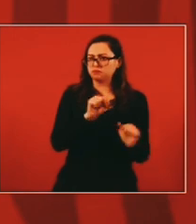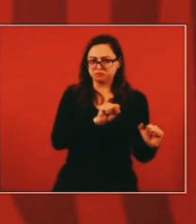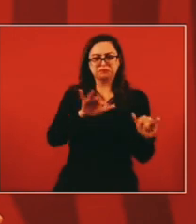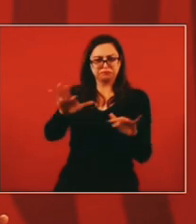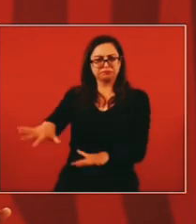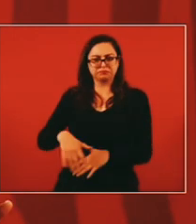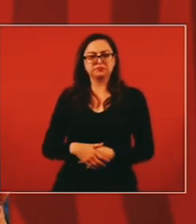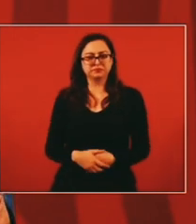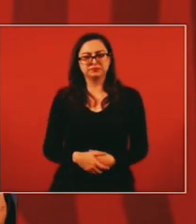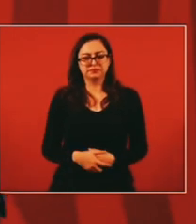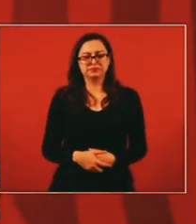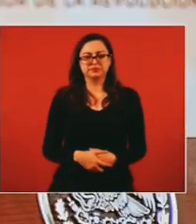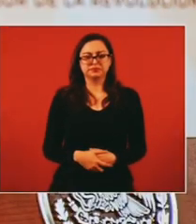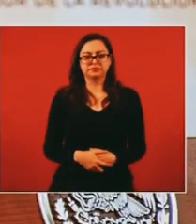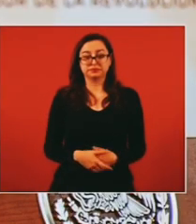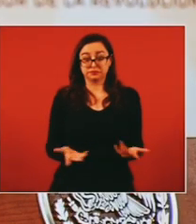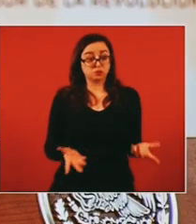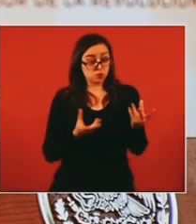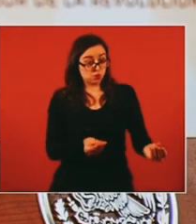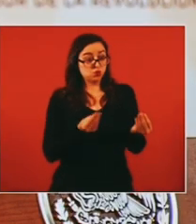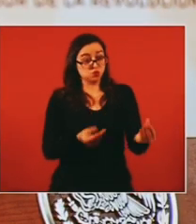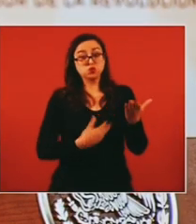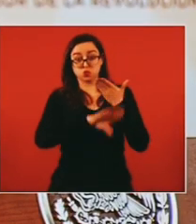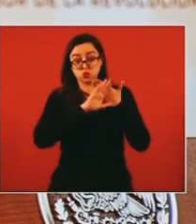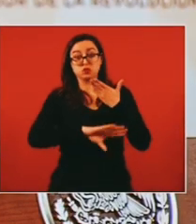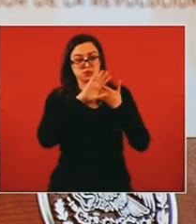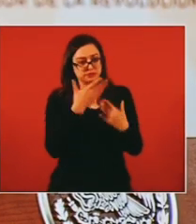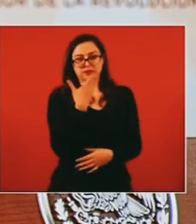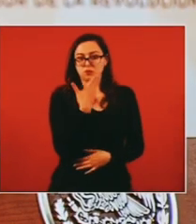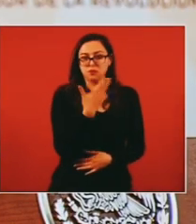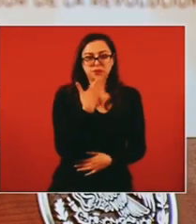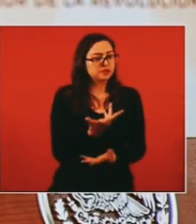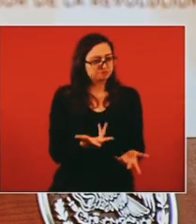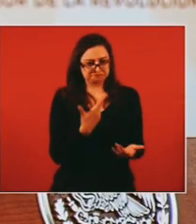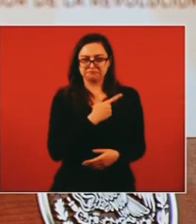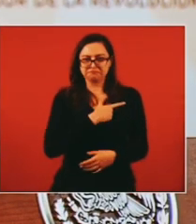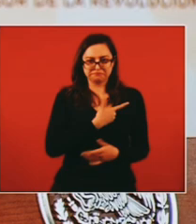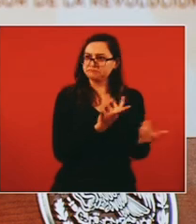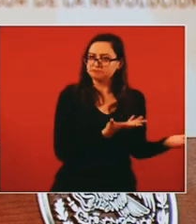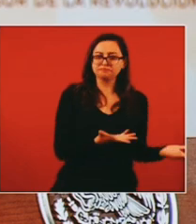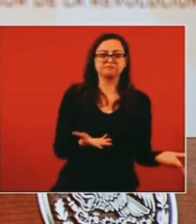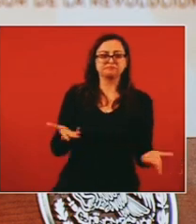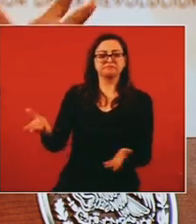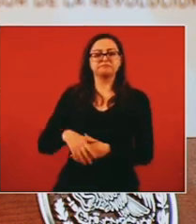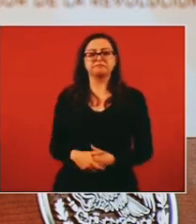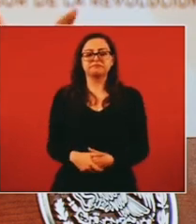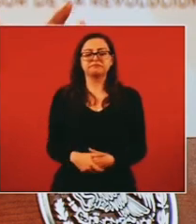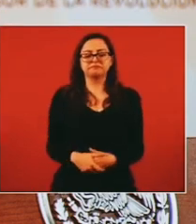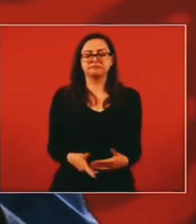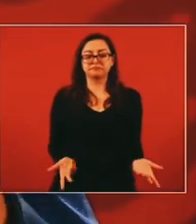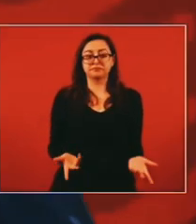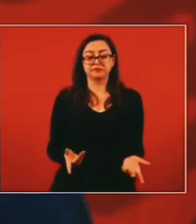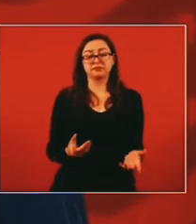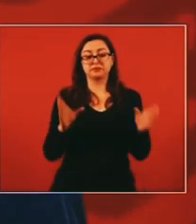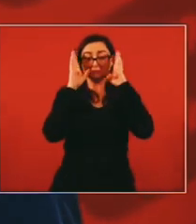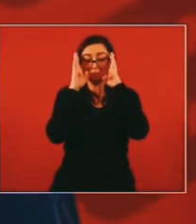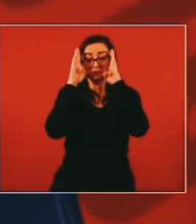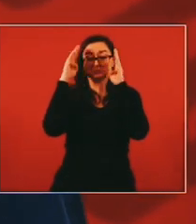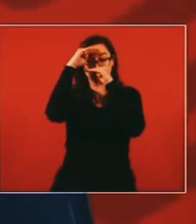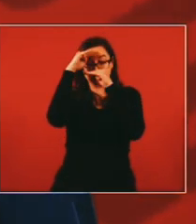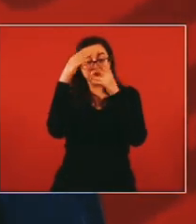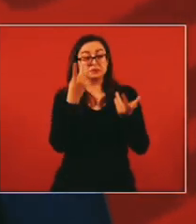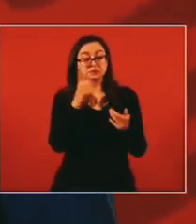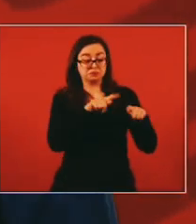porque son muchos los opositores siempre el conservadurismo ha tenido